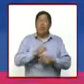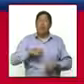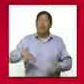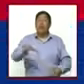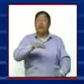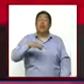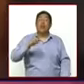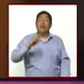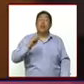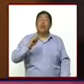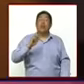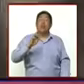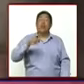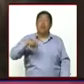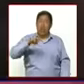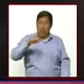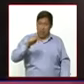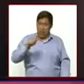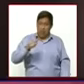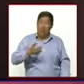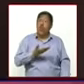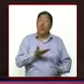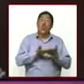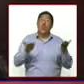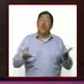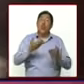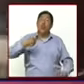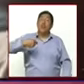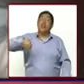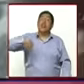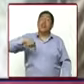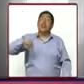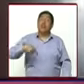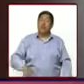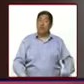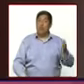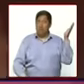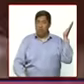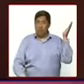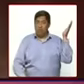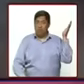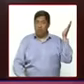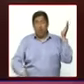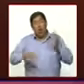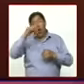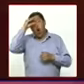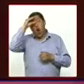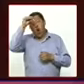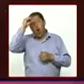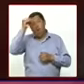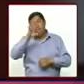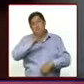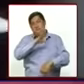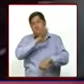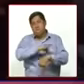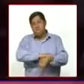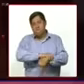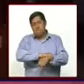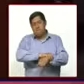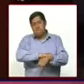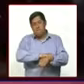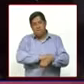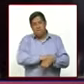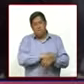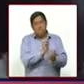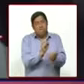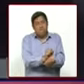de Marquina, en el municipio de Quillacollo. Estas son las imágenes ya del momento en que este sujeto ha sido detenido